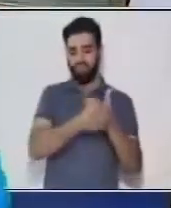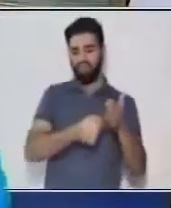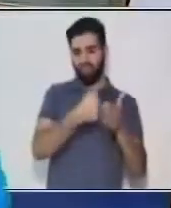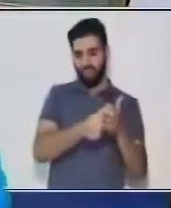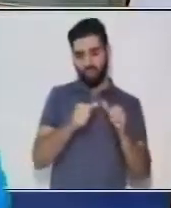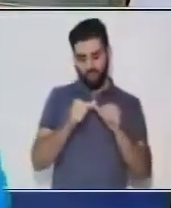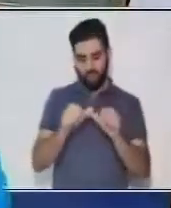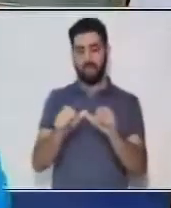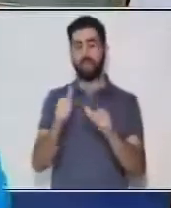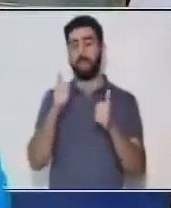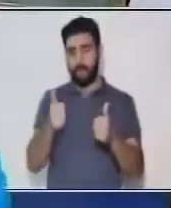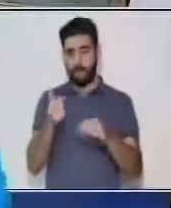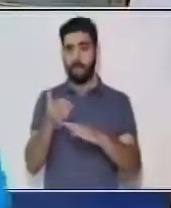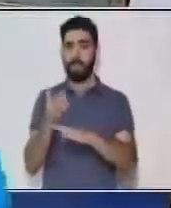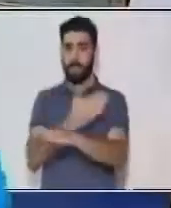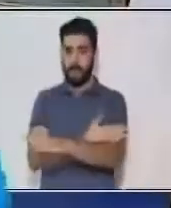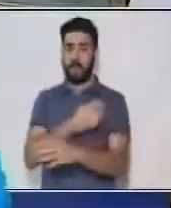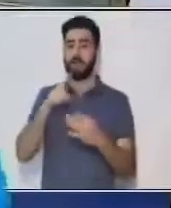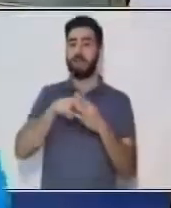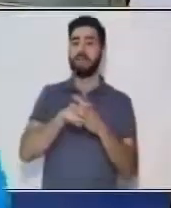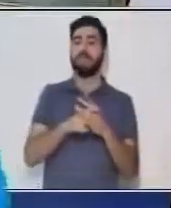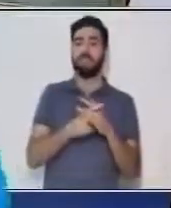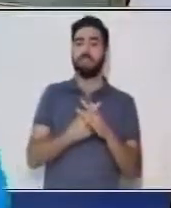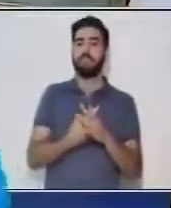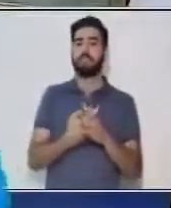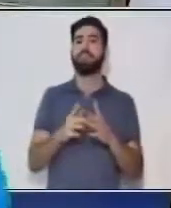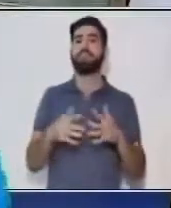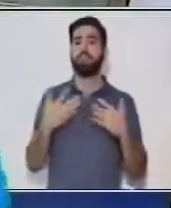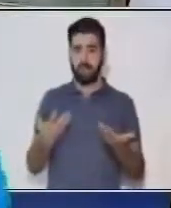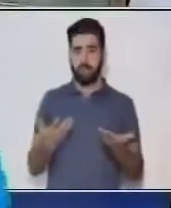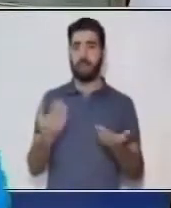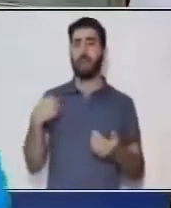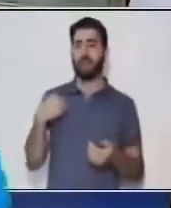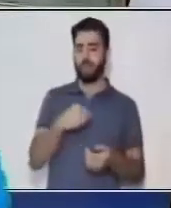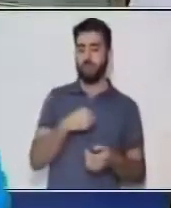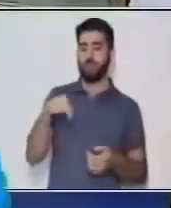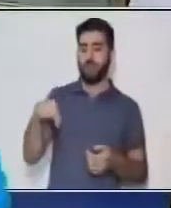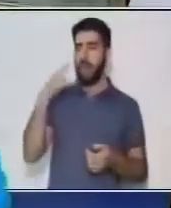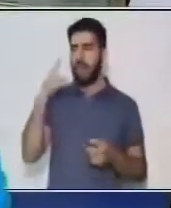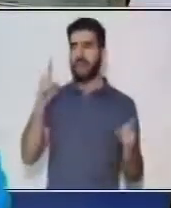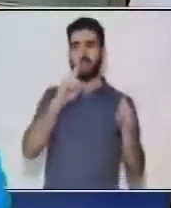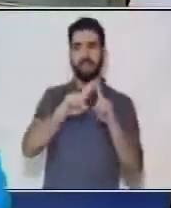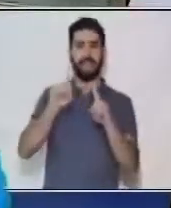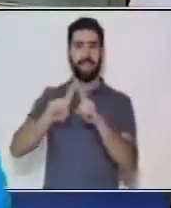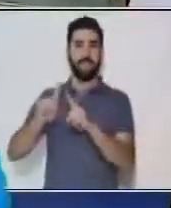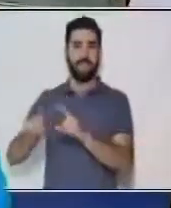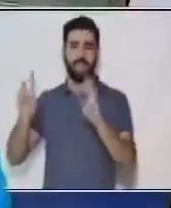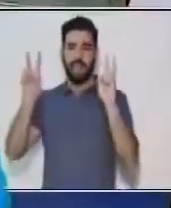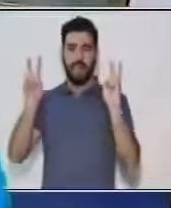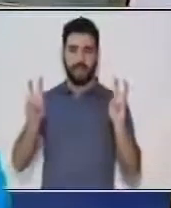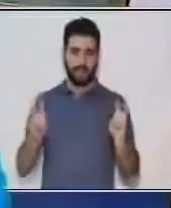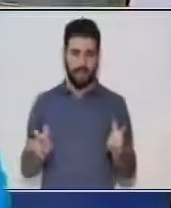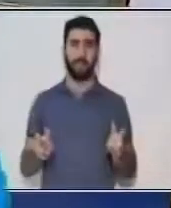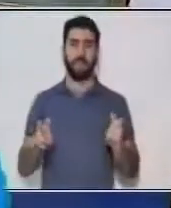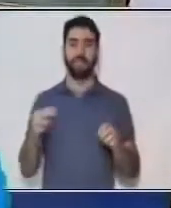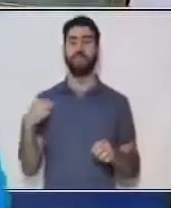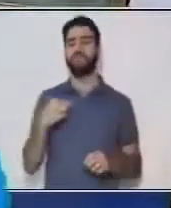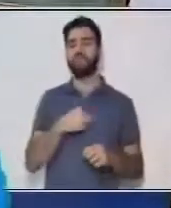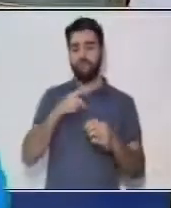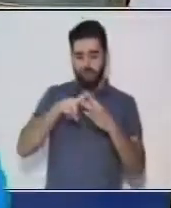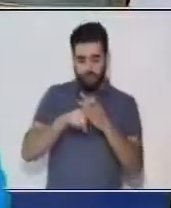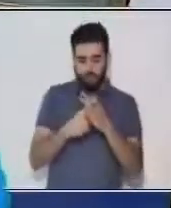bien, antes de iniciar vamos a repasar varios temas, dentro de los que el día de hoy iniciaremos